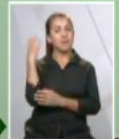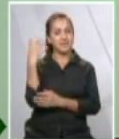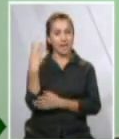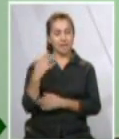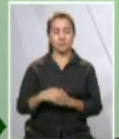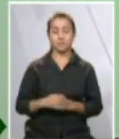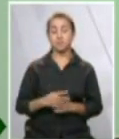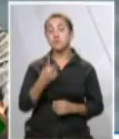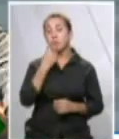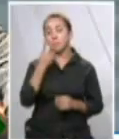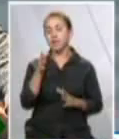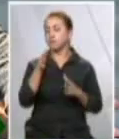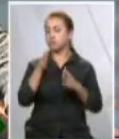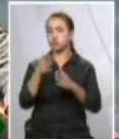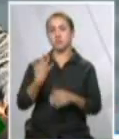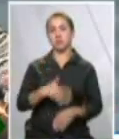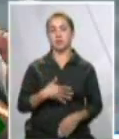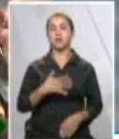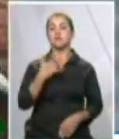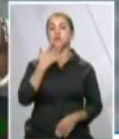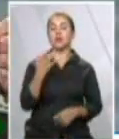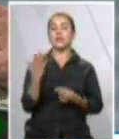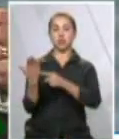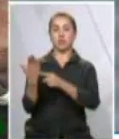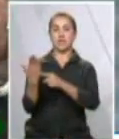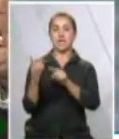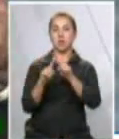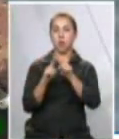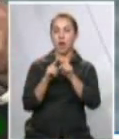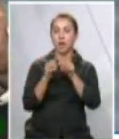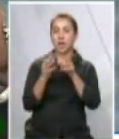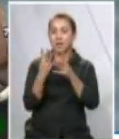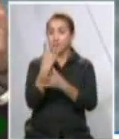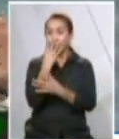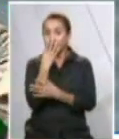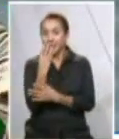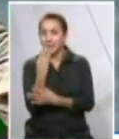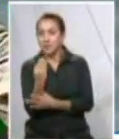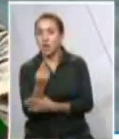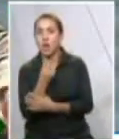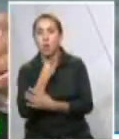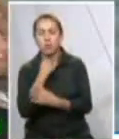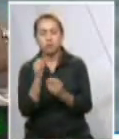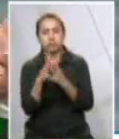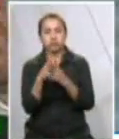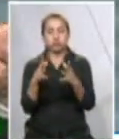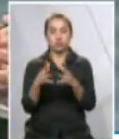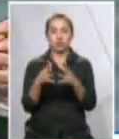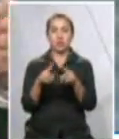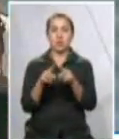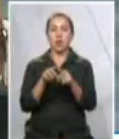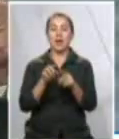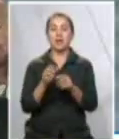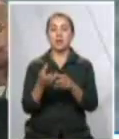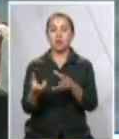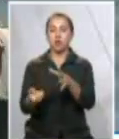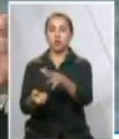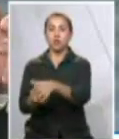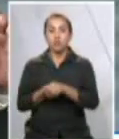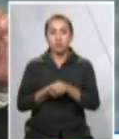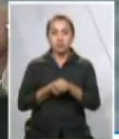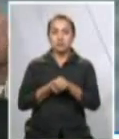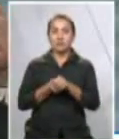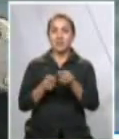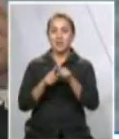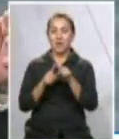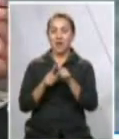aprendizaje? Mira, es central porque la tecnología tiene un atractor para los niños particularmente. De imán, pero que te permite además